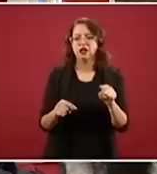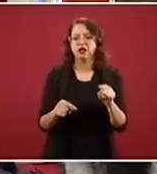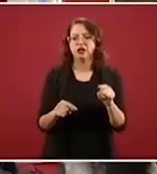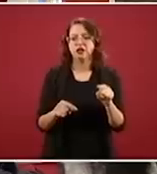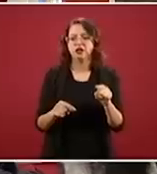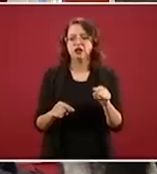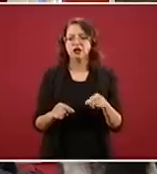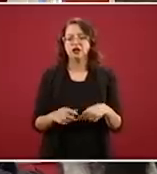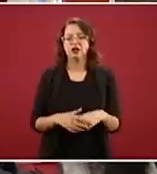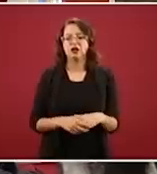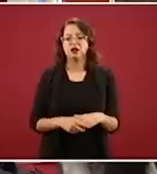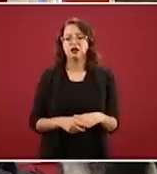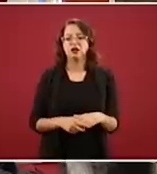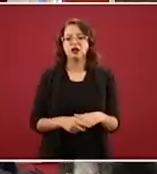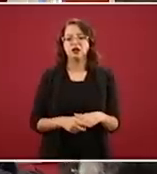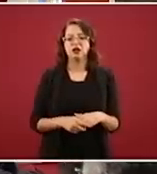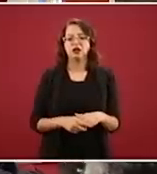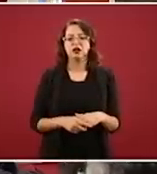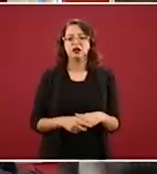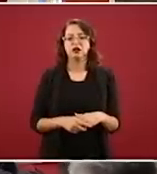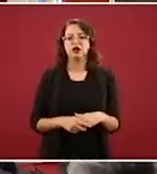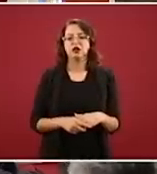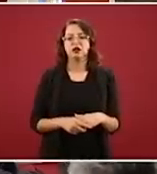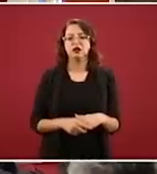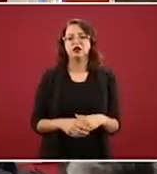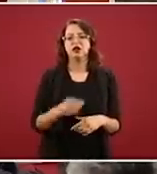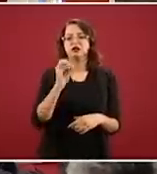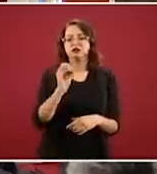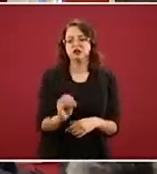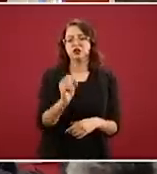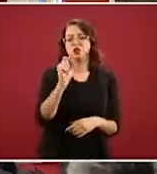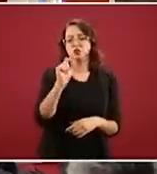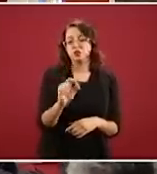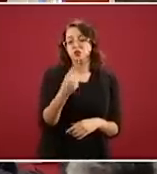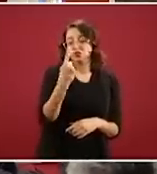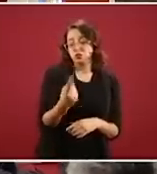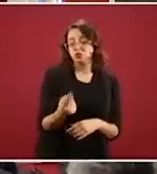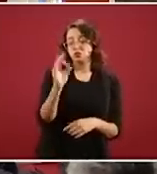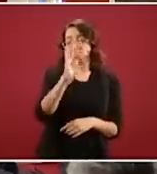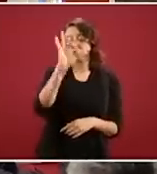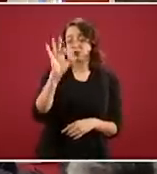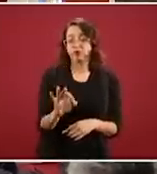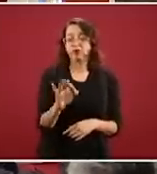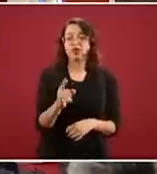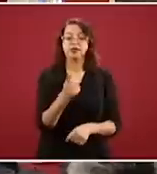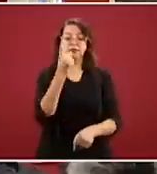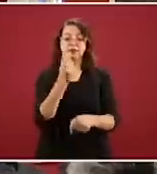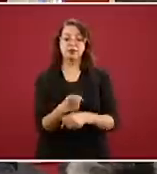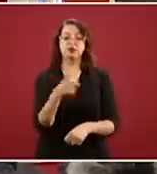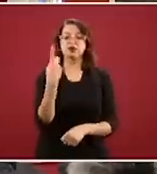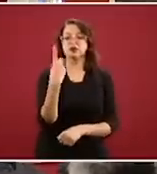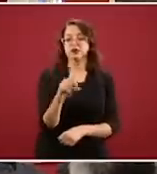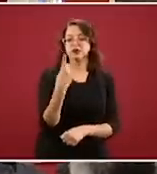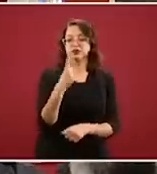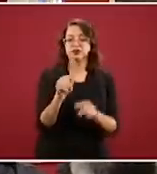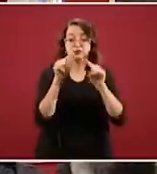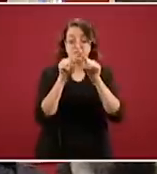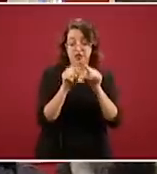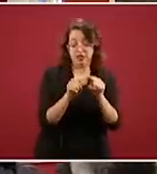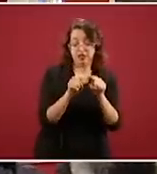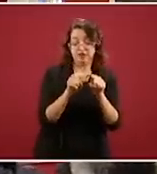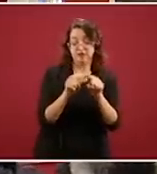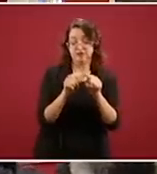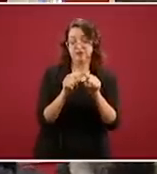favor. De 0.1% a partir del 1 de diciembre, es